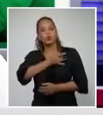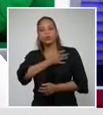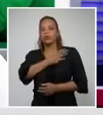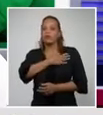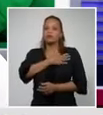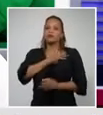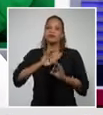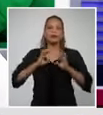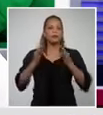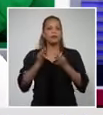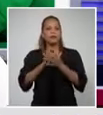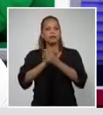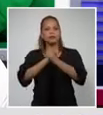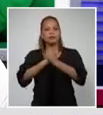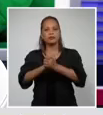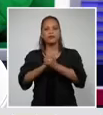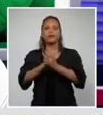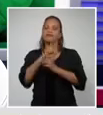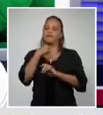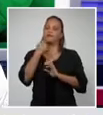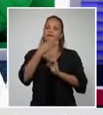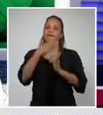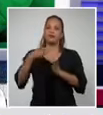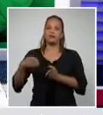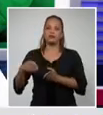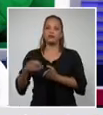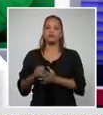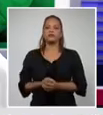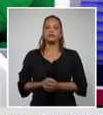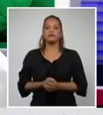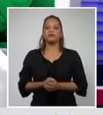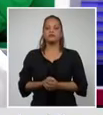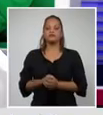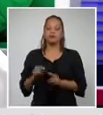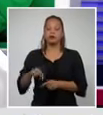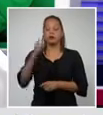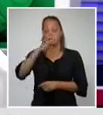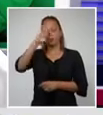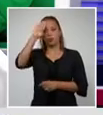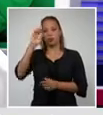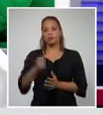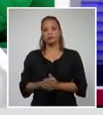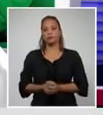amistades, falleció en nuestro país.